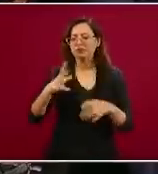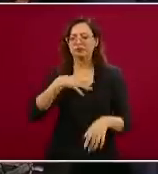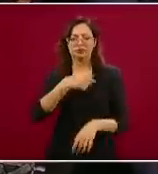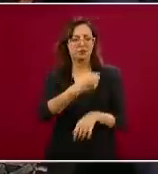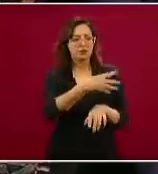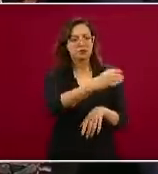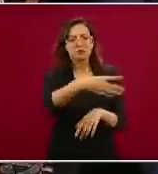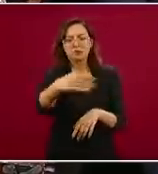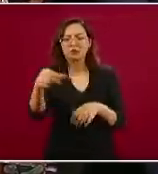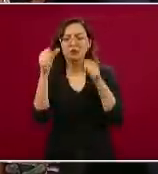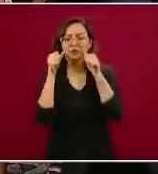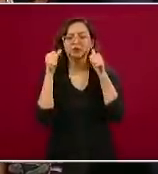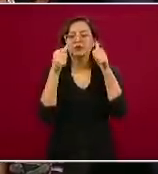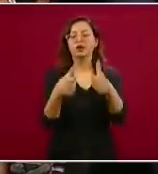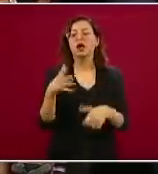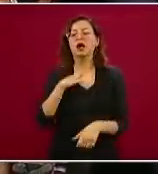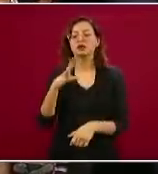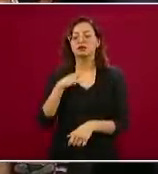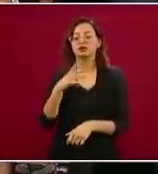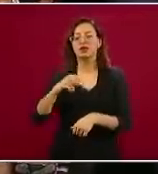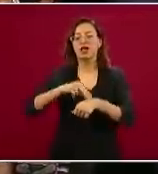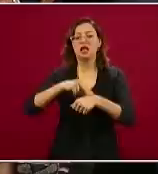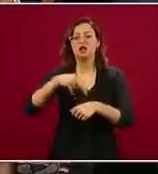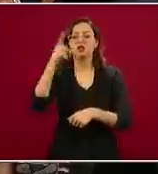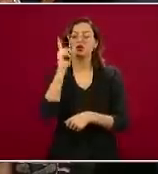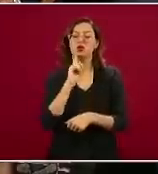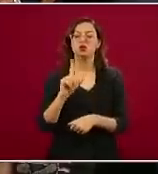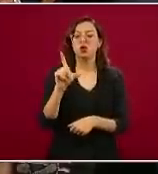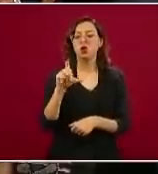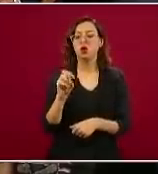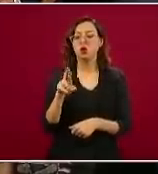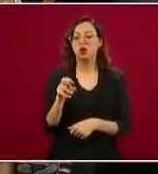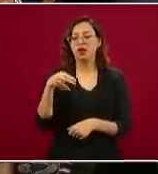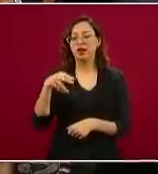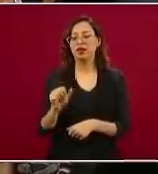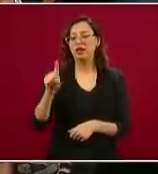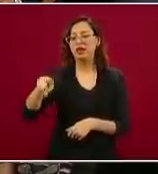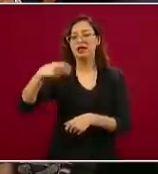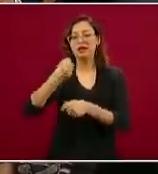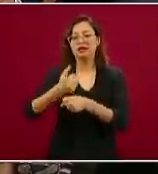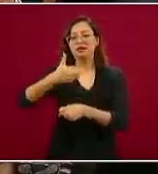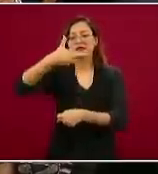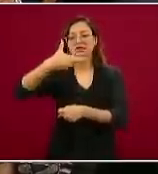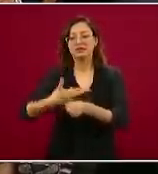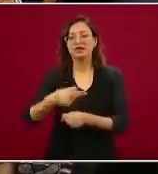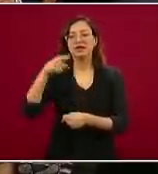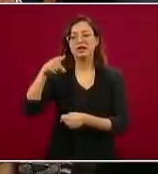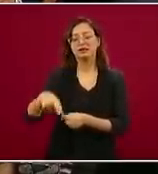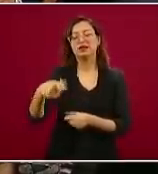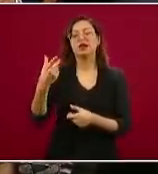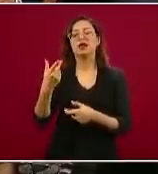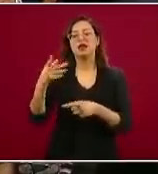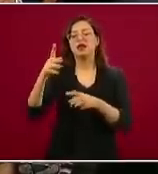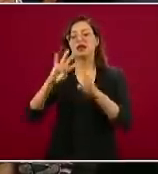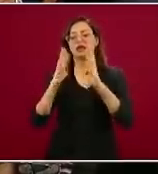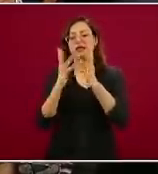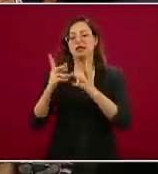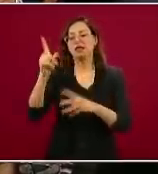epidemias. Está la doctora Lorena Rodríguez Bores, quien es secretaria técnica del Consejo Nacional de Salud